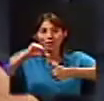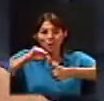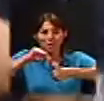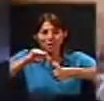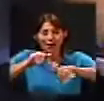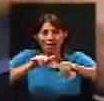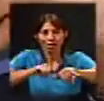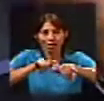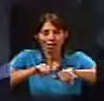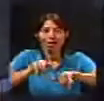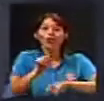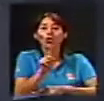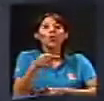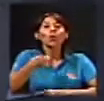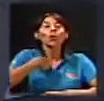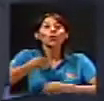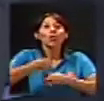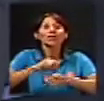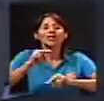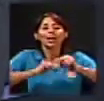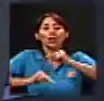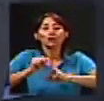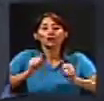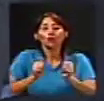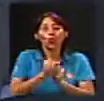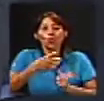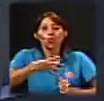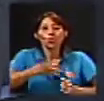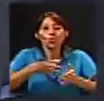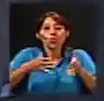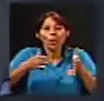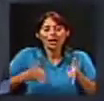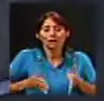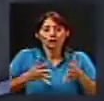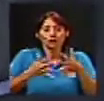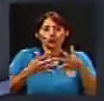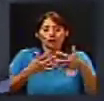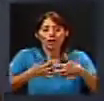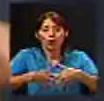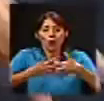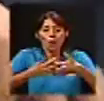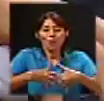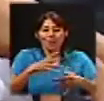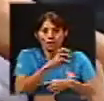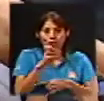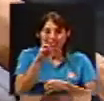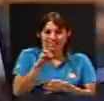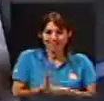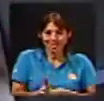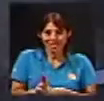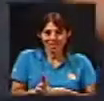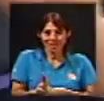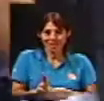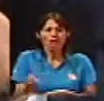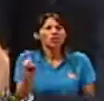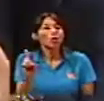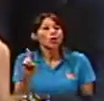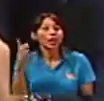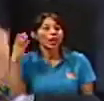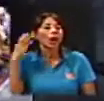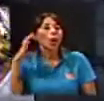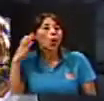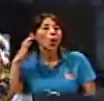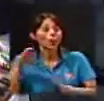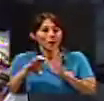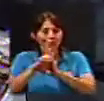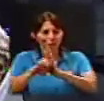negocios con los dueños de las compañías costarricenses, los accionistas que están en Colombia, para decirle algo.